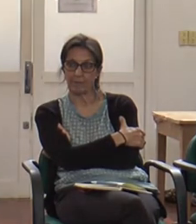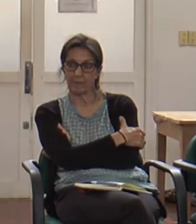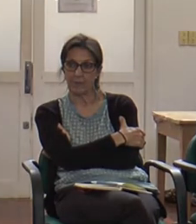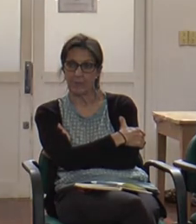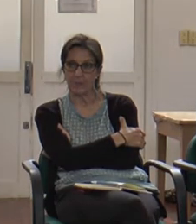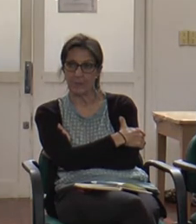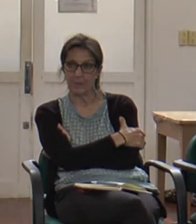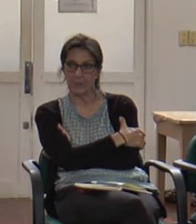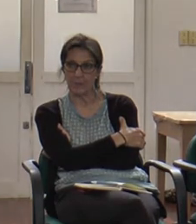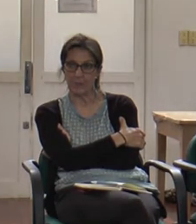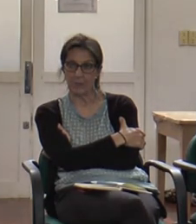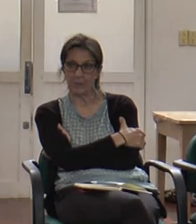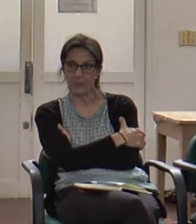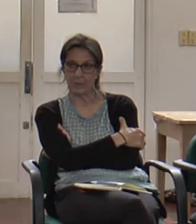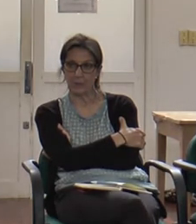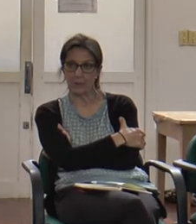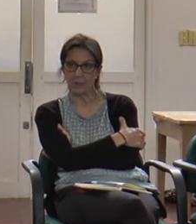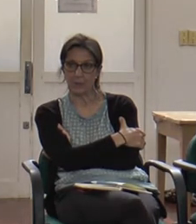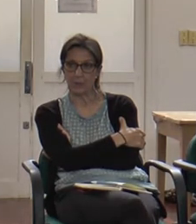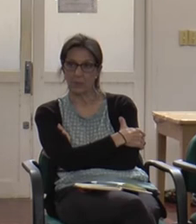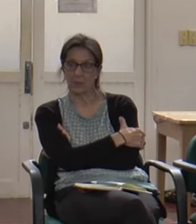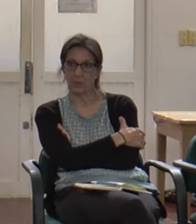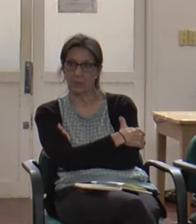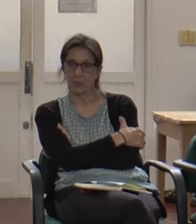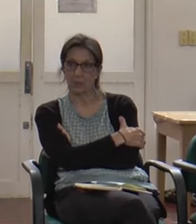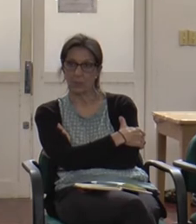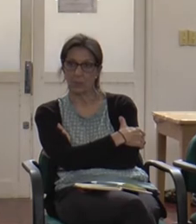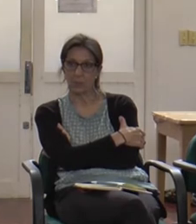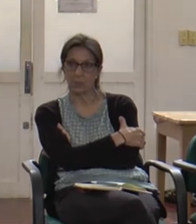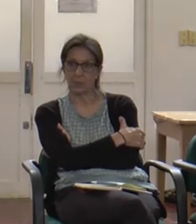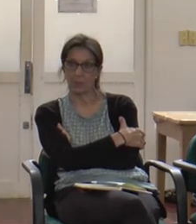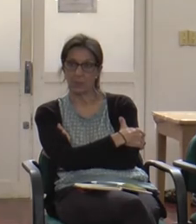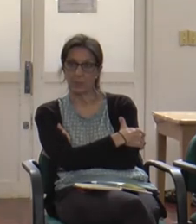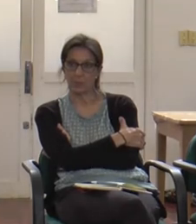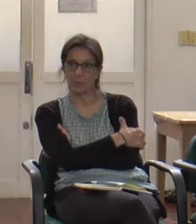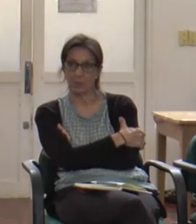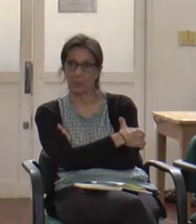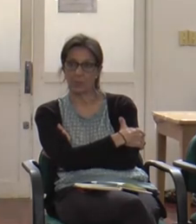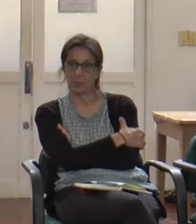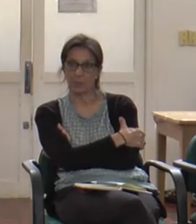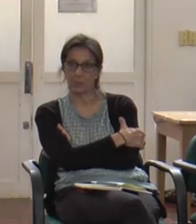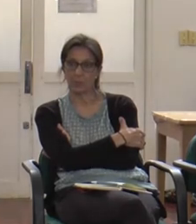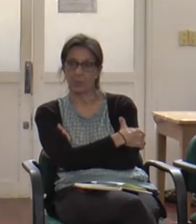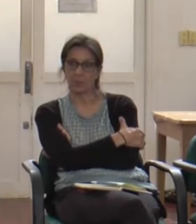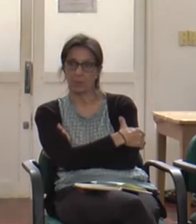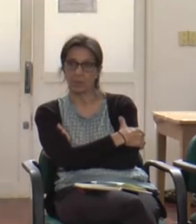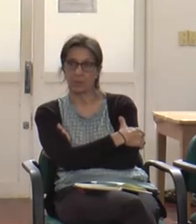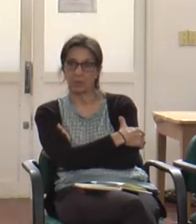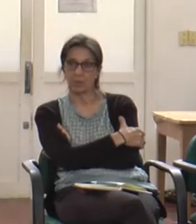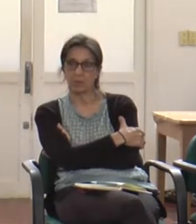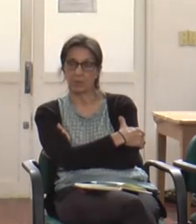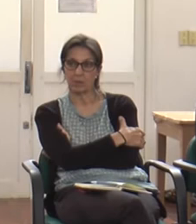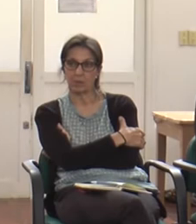un estudiante lo necesita, sino que todos los lugares donde pueden haber puentes lingüísticos y comunicativos